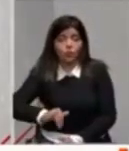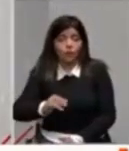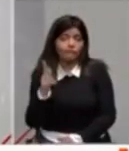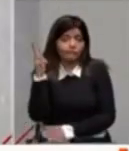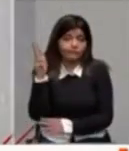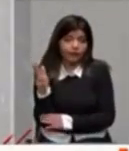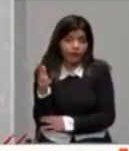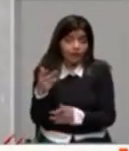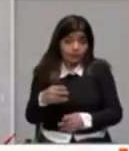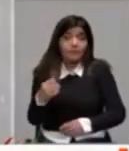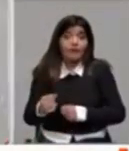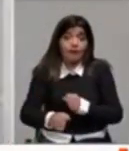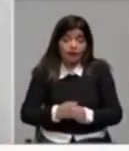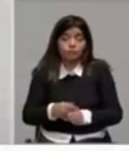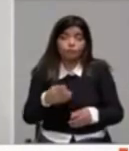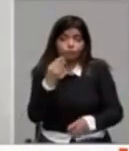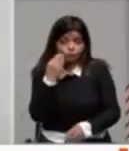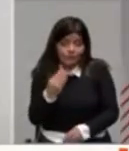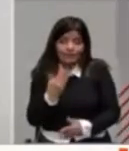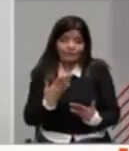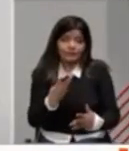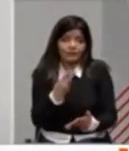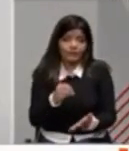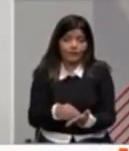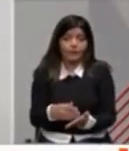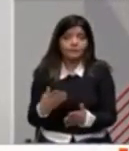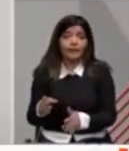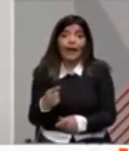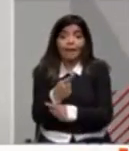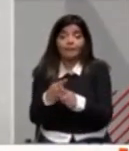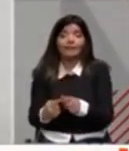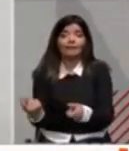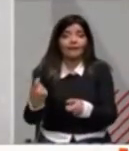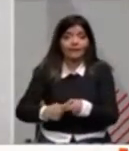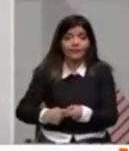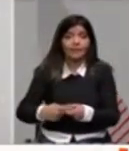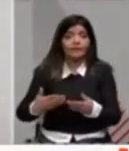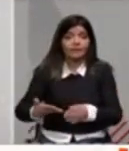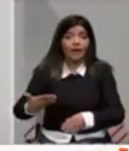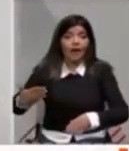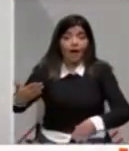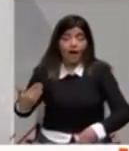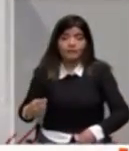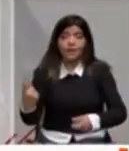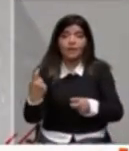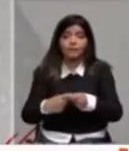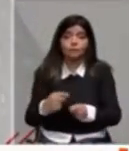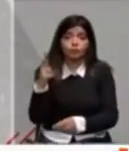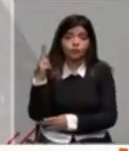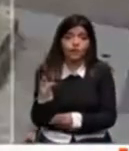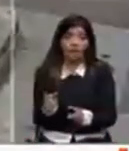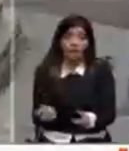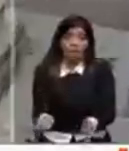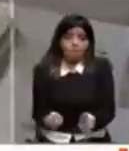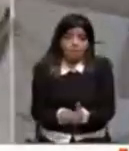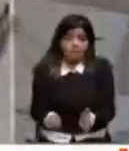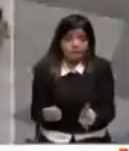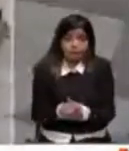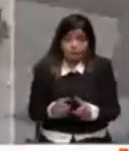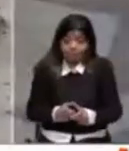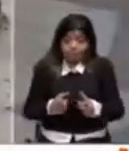la mitad ya están inscritas, y es que desde hace una década que la inscripción de armas viene en aumento. Hoy